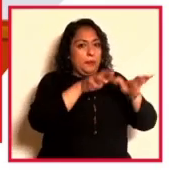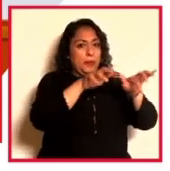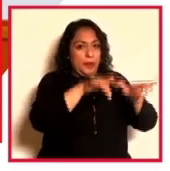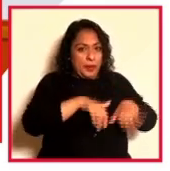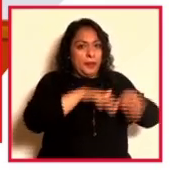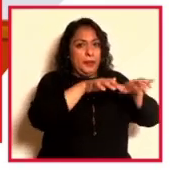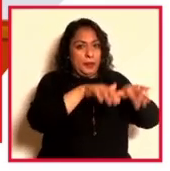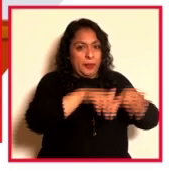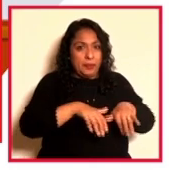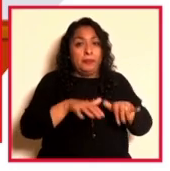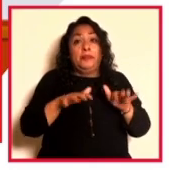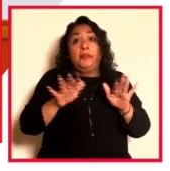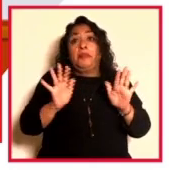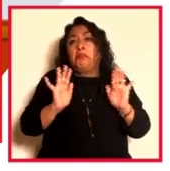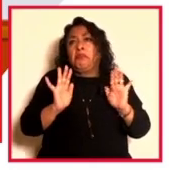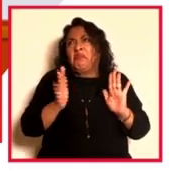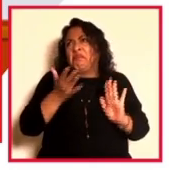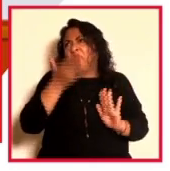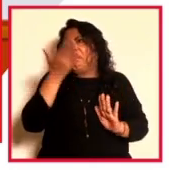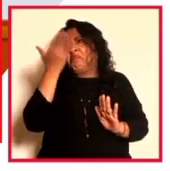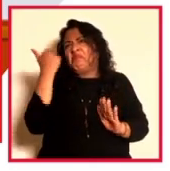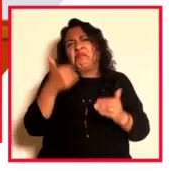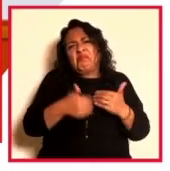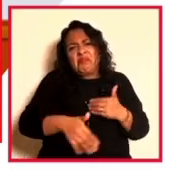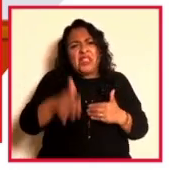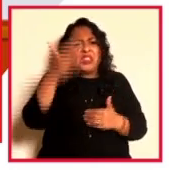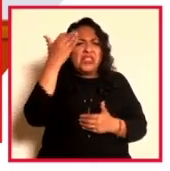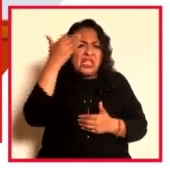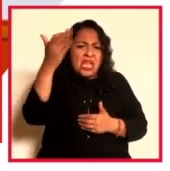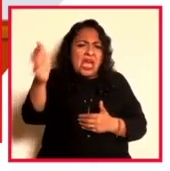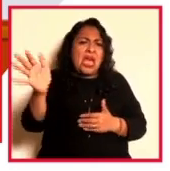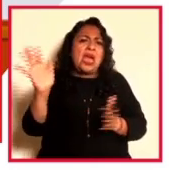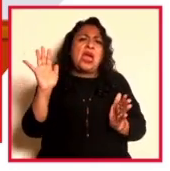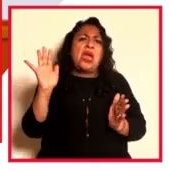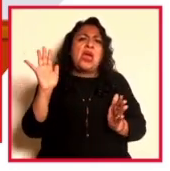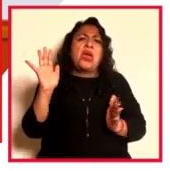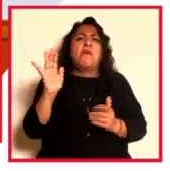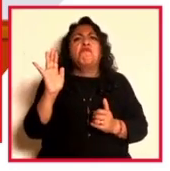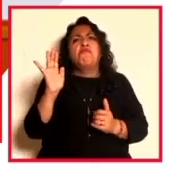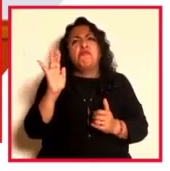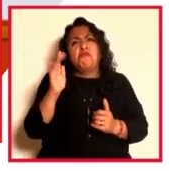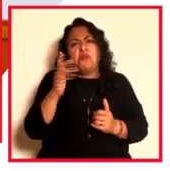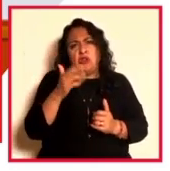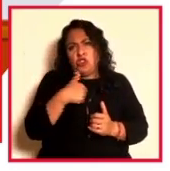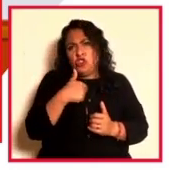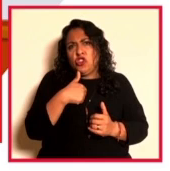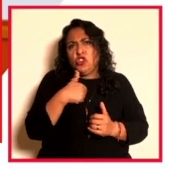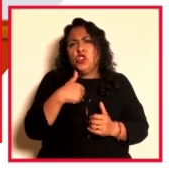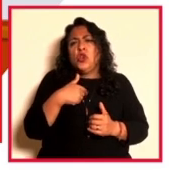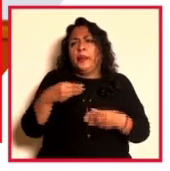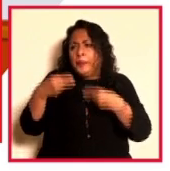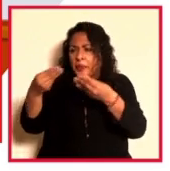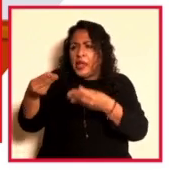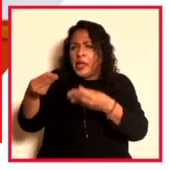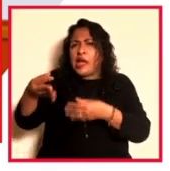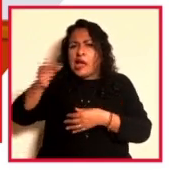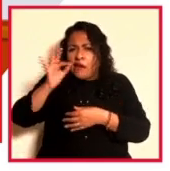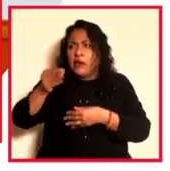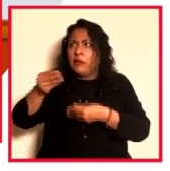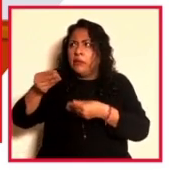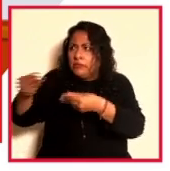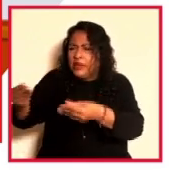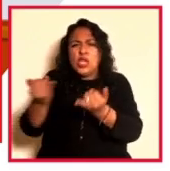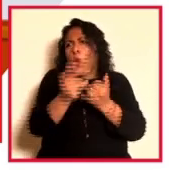sé pasamos así mucho tiempo yo le llevaba el café como a todos los colaboradores de la revista